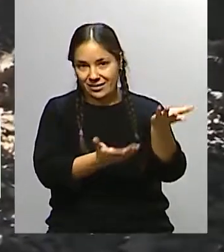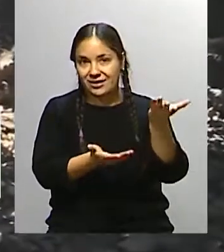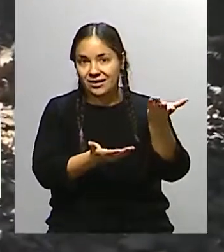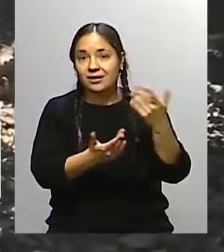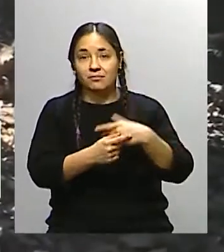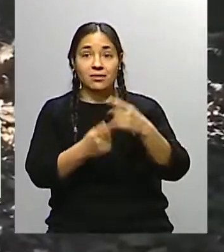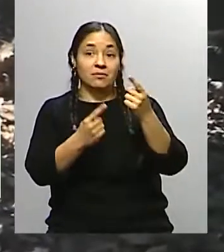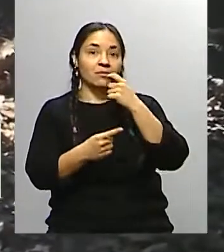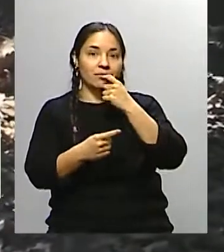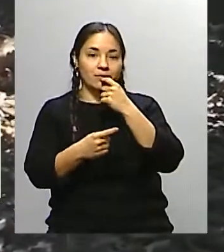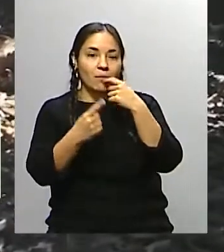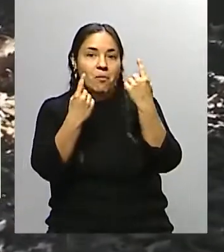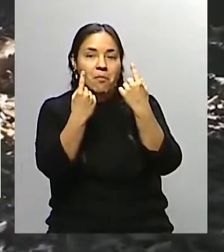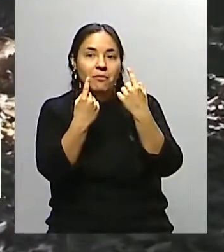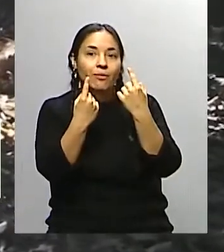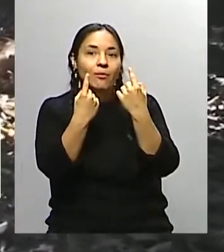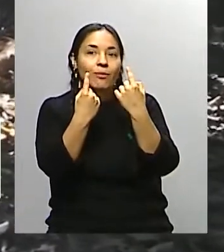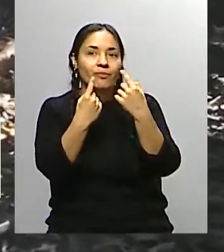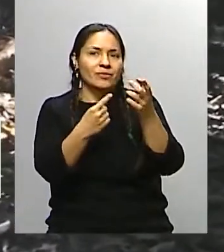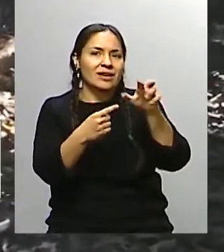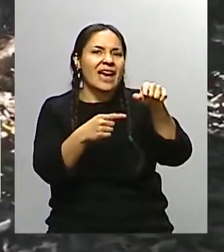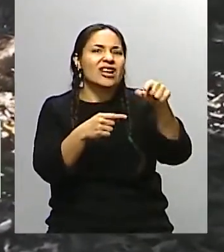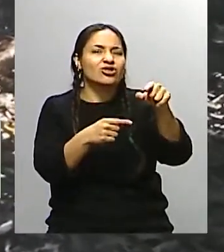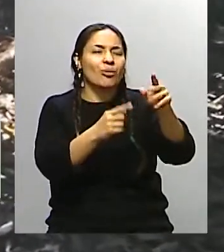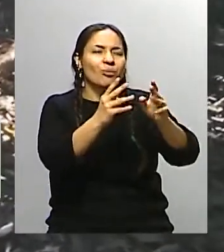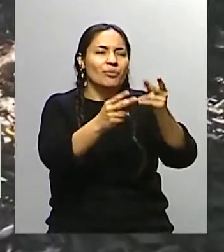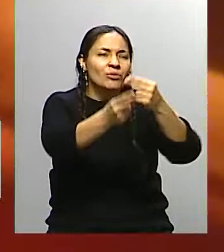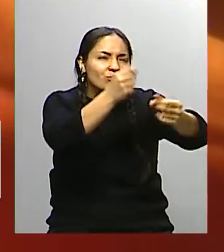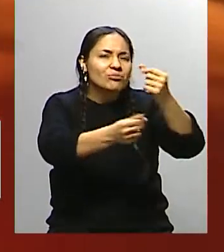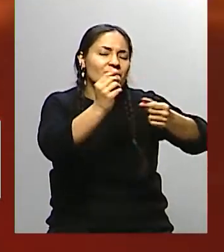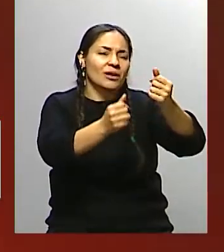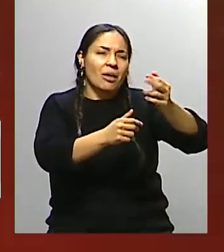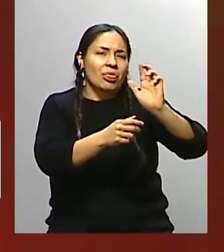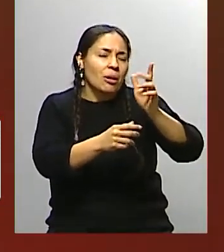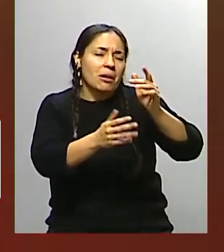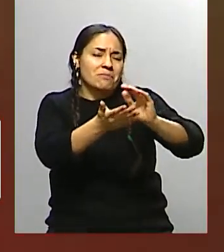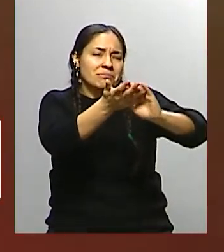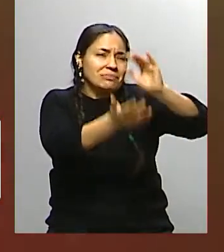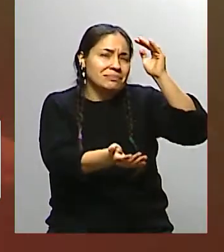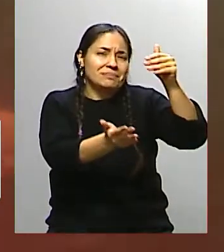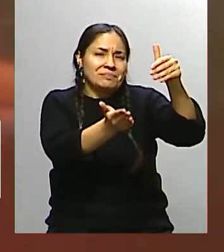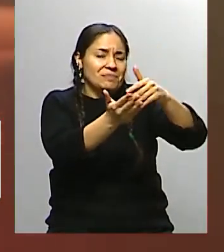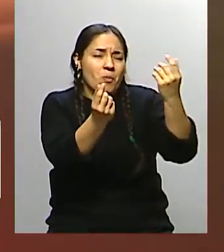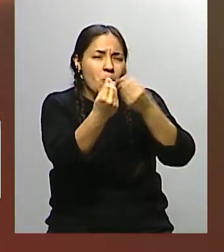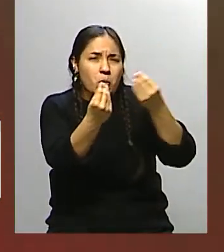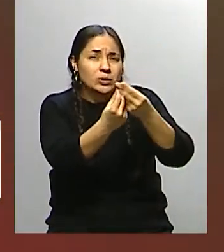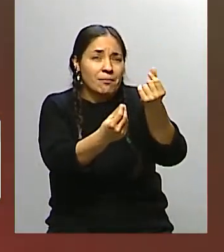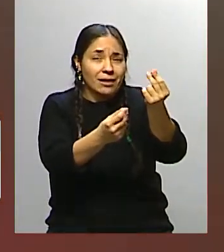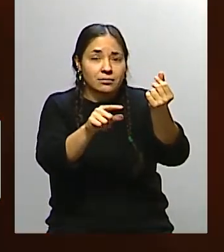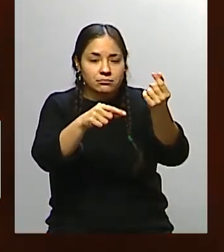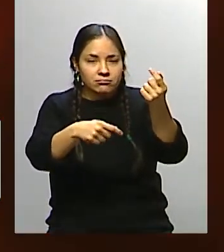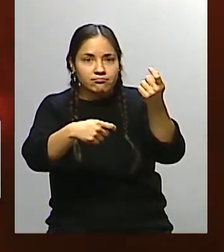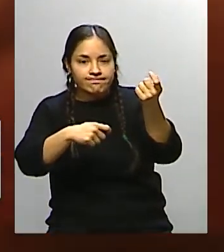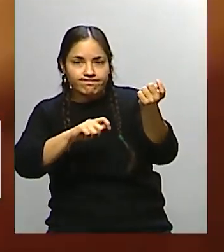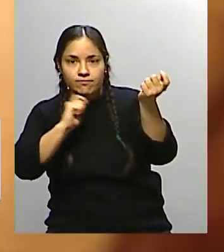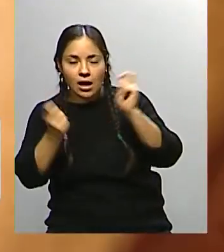pueden reemplazar la dinámica económica que generan estos dos grandes fuentes? Entonces, hay que llegar